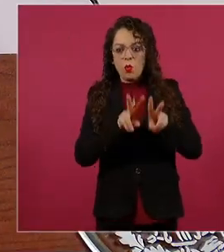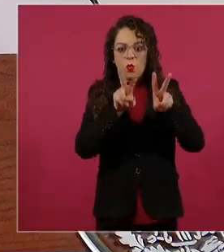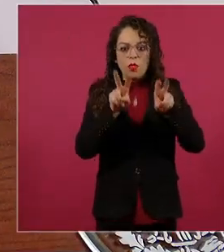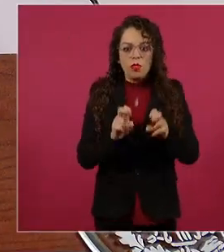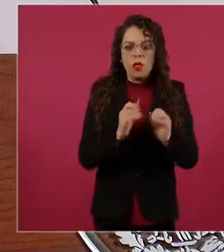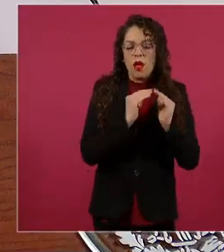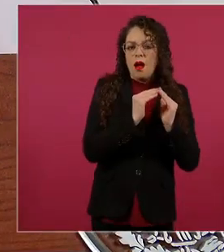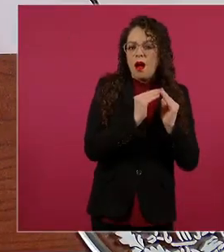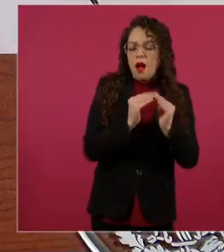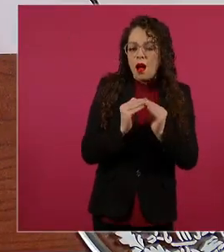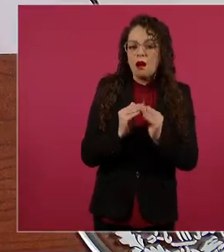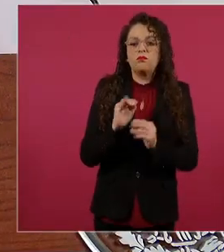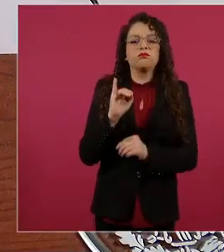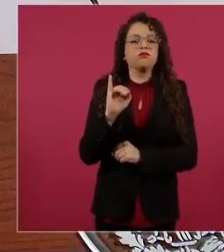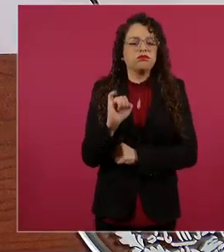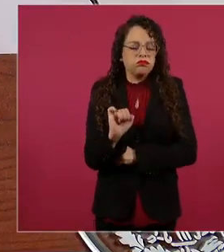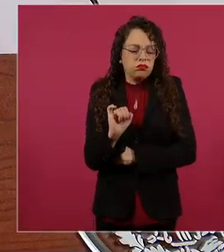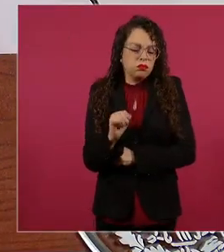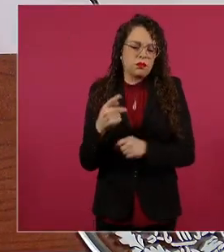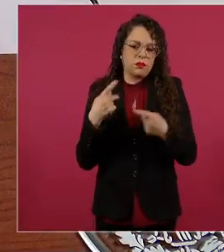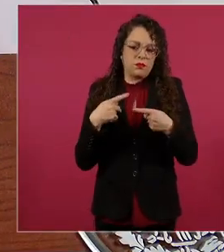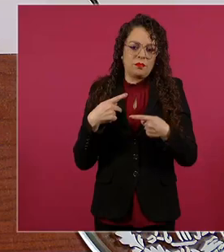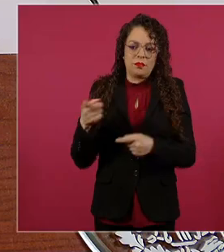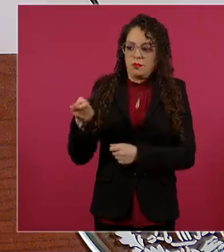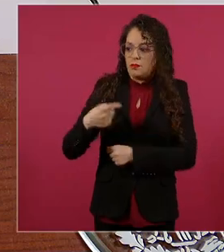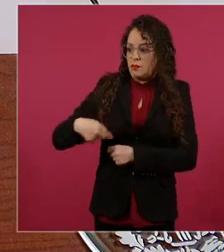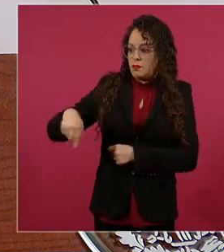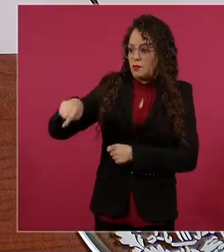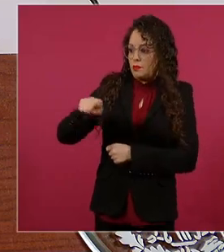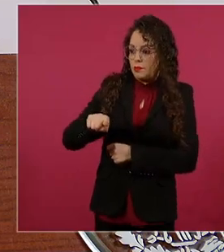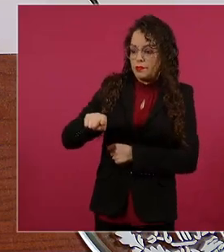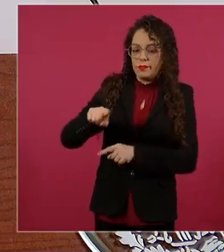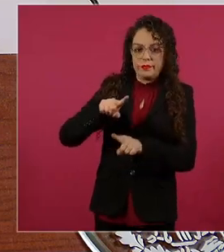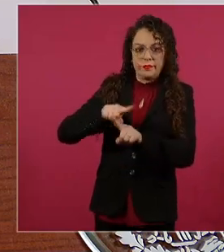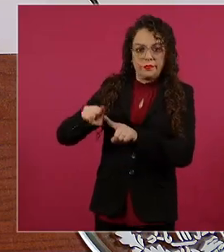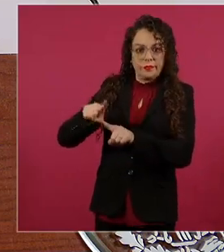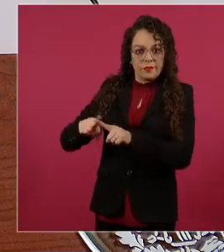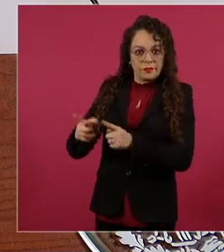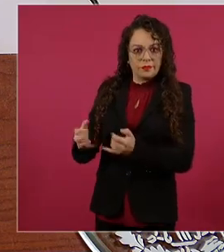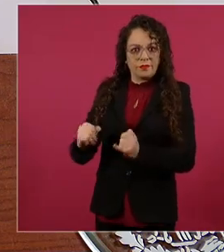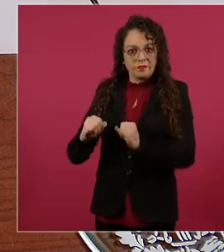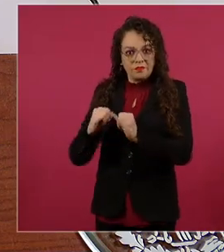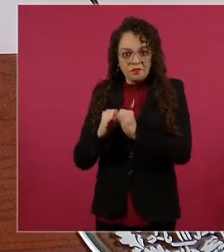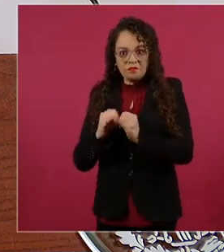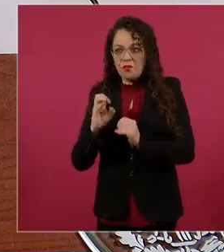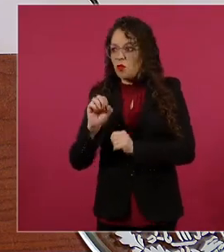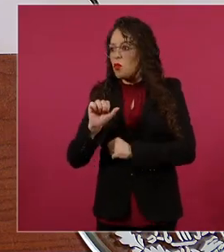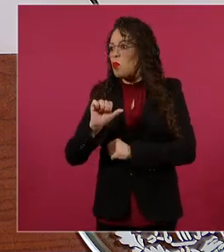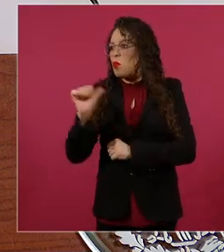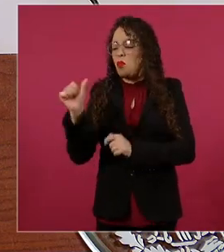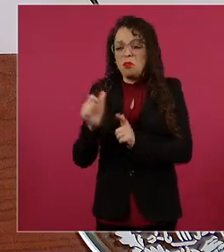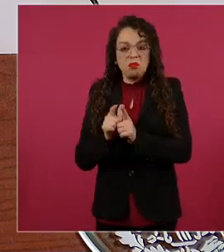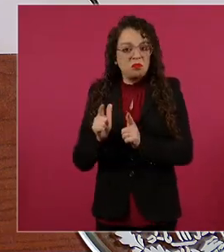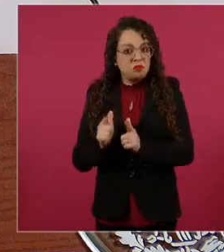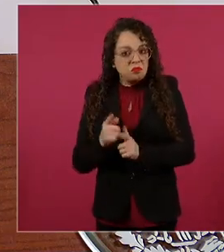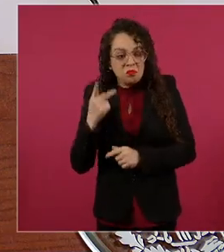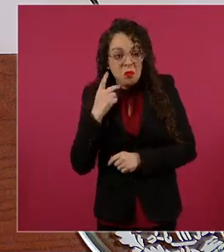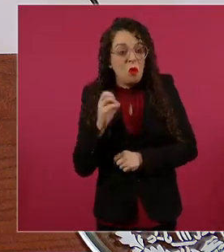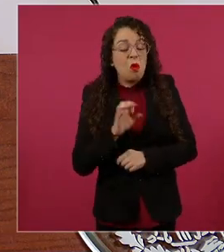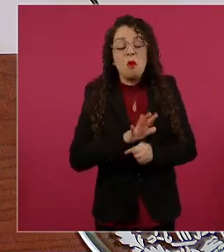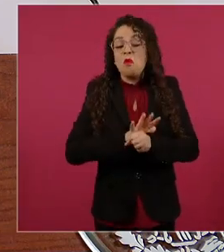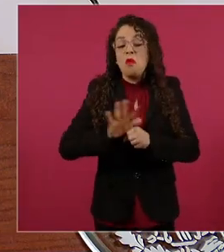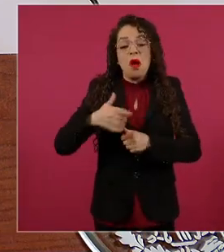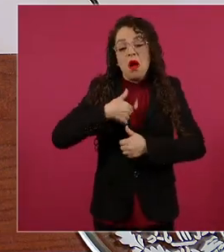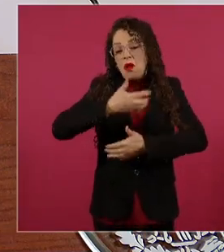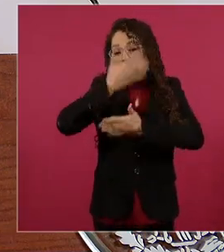intereses de distintos actores, pero sin duda, al igual que el licenciado López